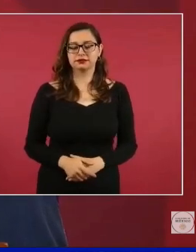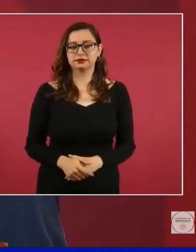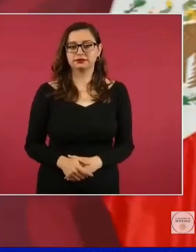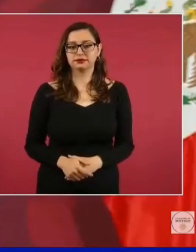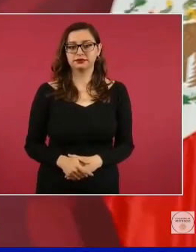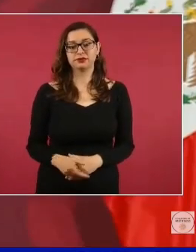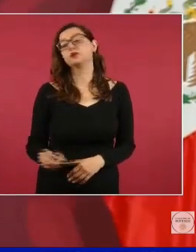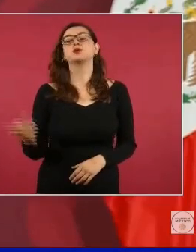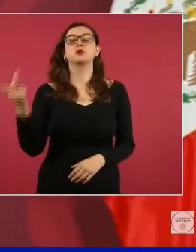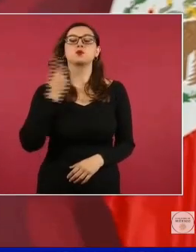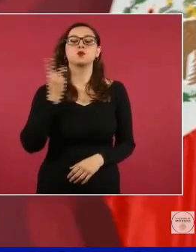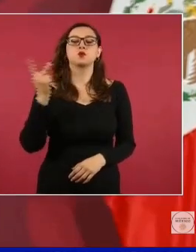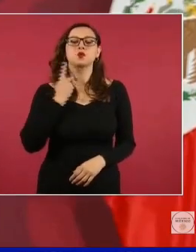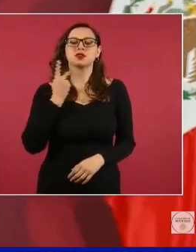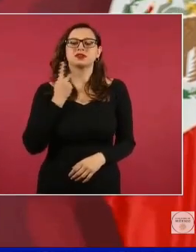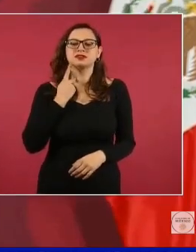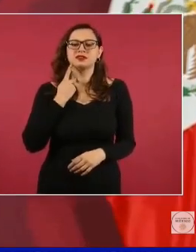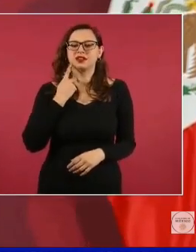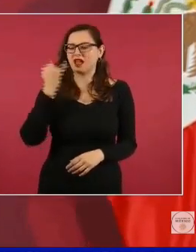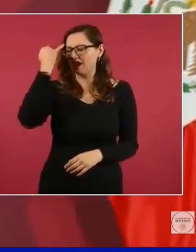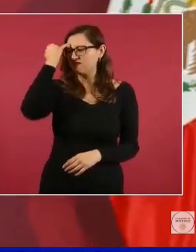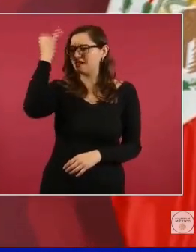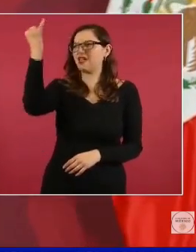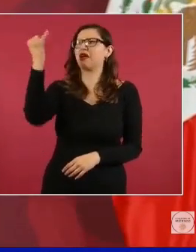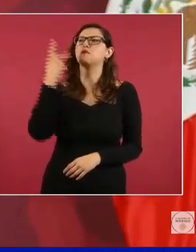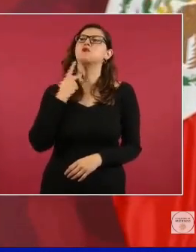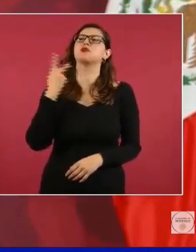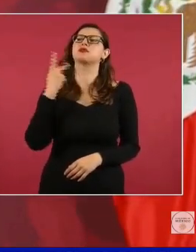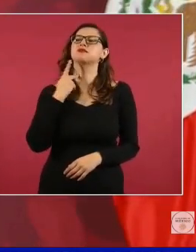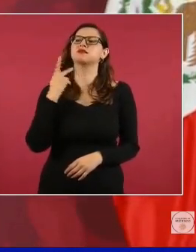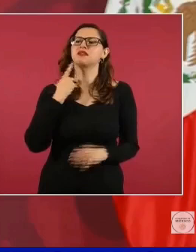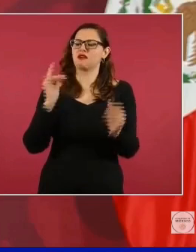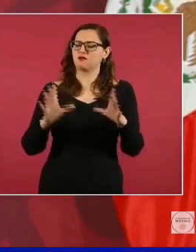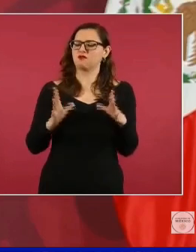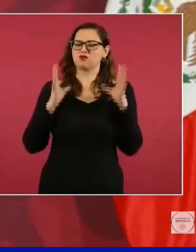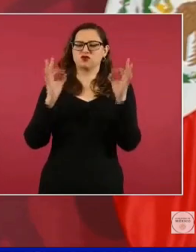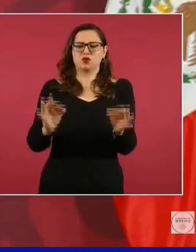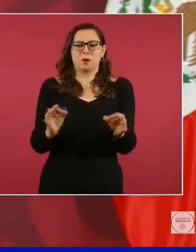La política se inventó para evitar la guerra